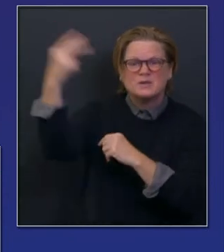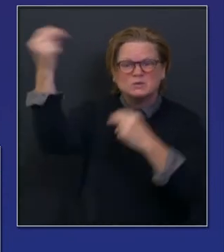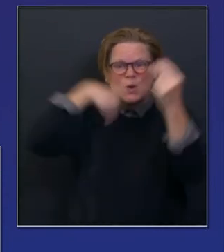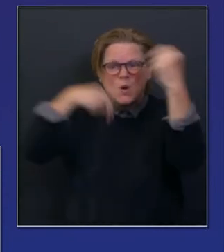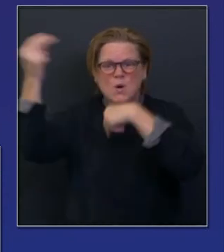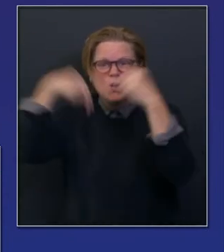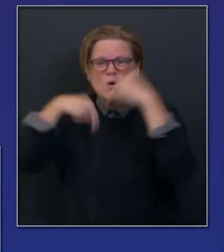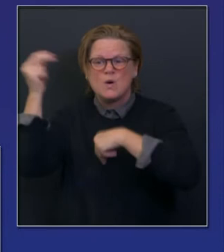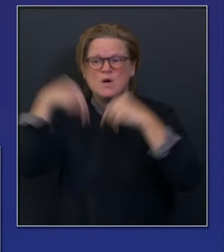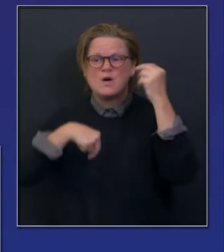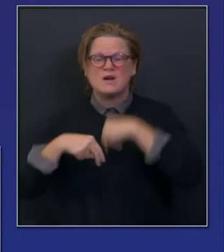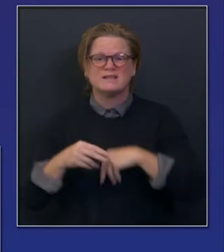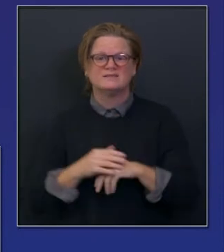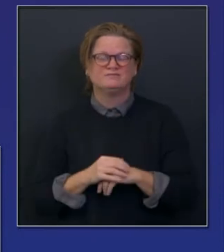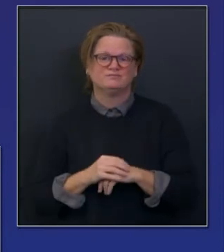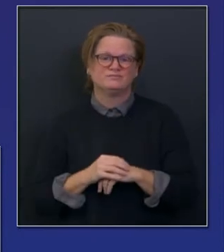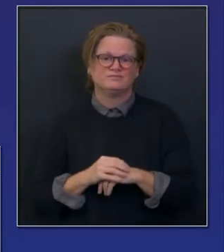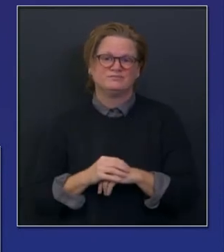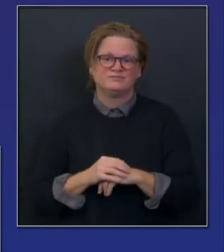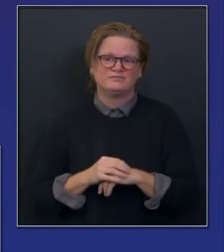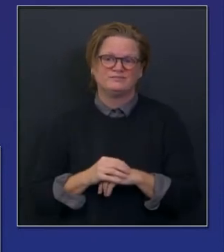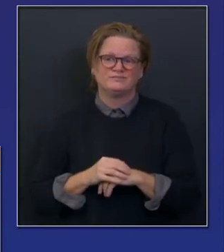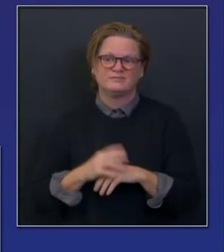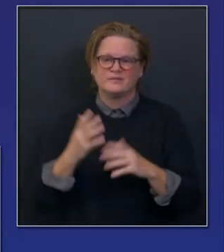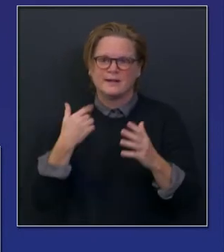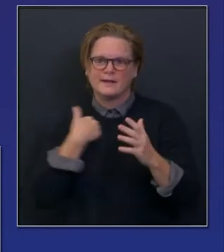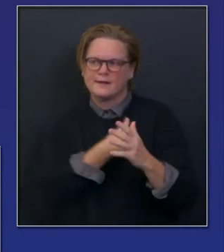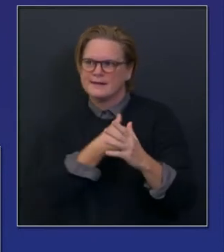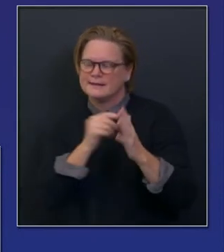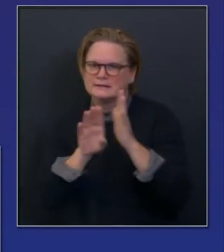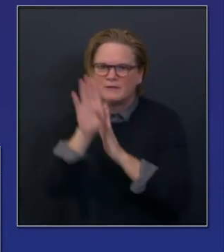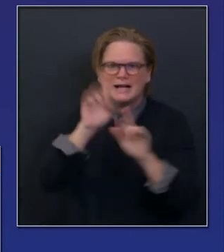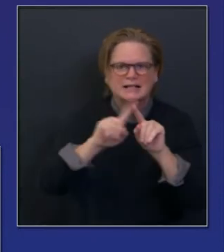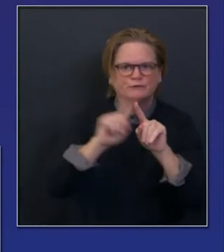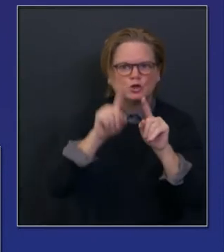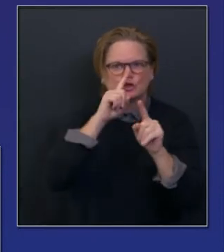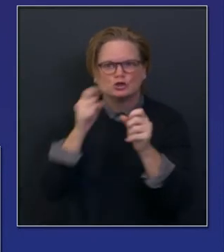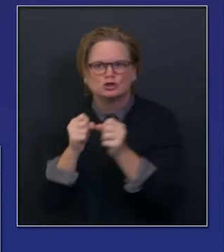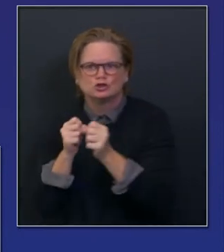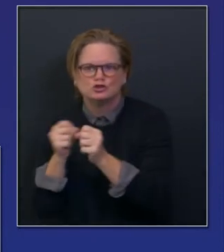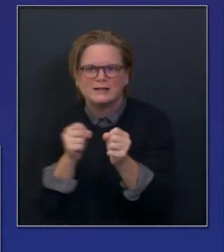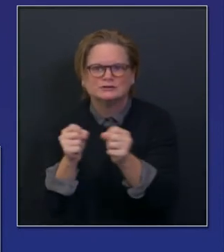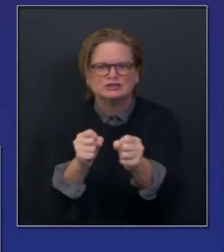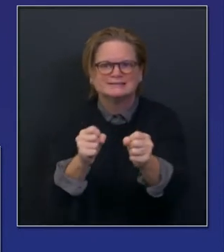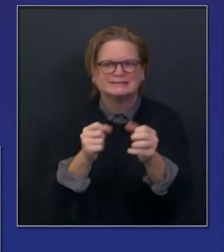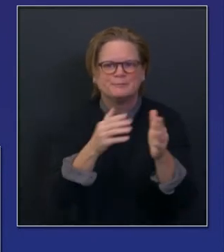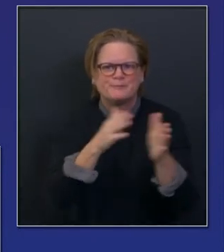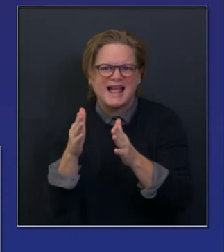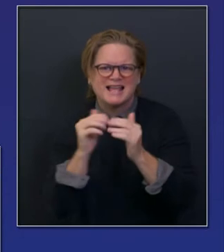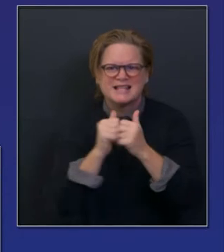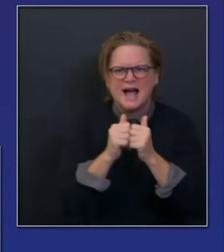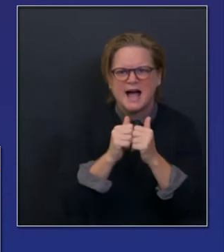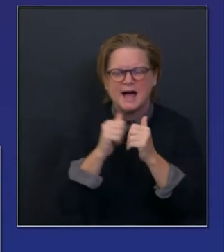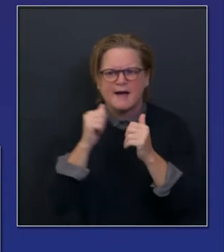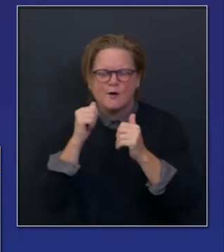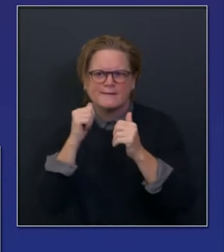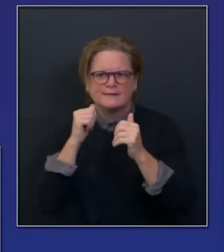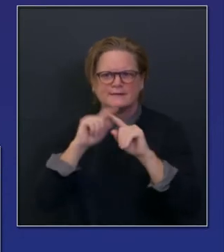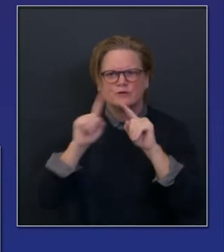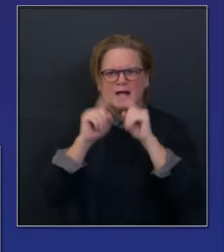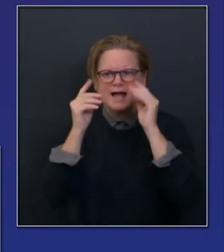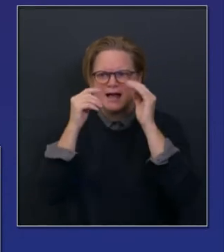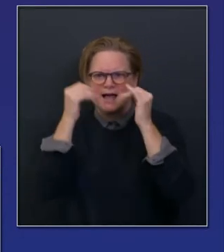servicios hospitalarios, trabajando con estrategias para cubrir al personal, estrategias de capacitación también para